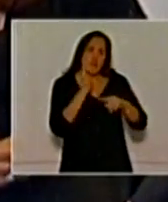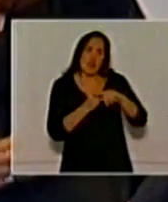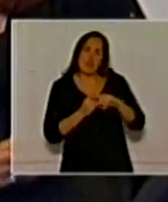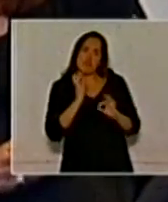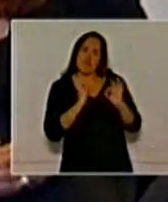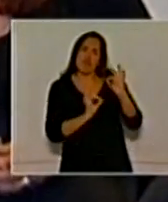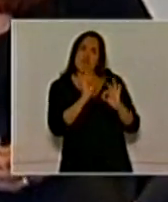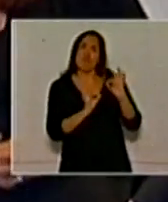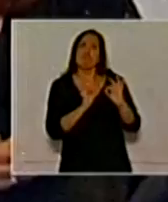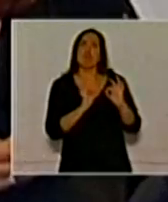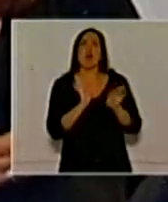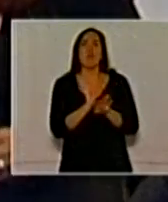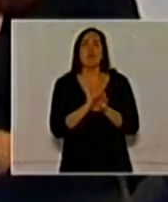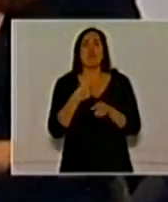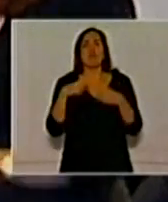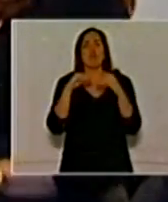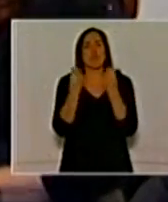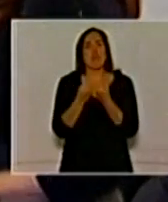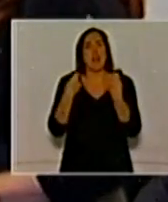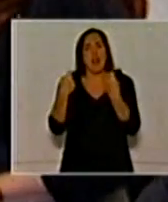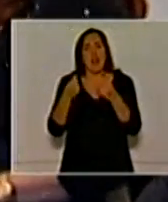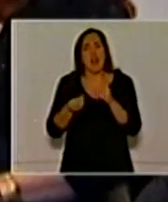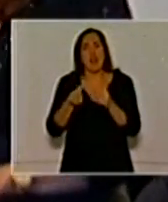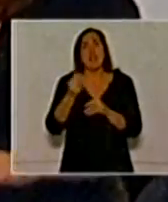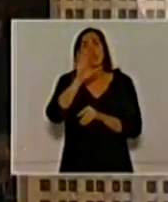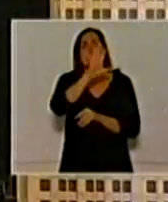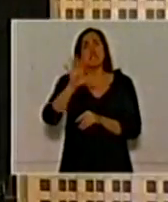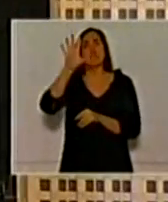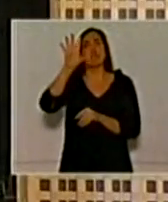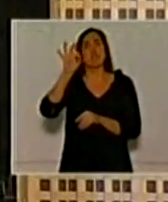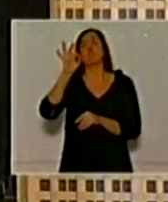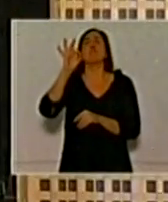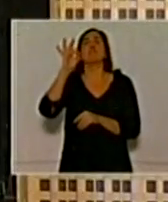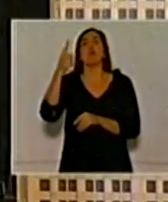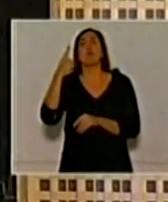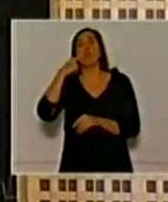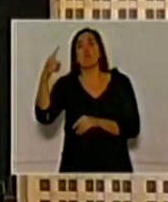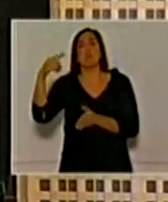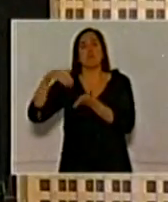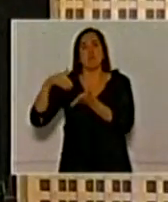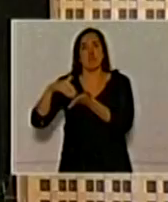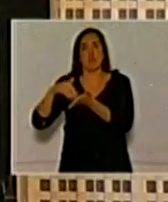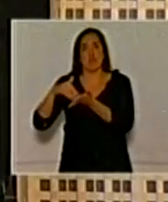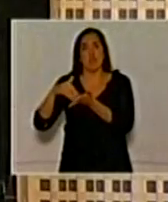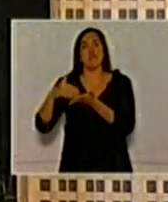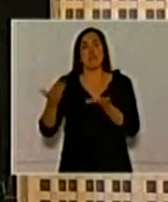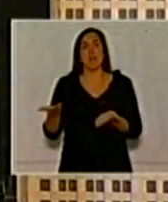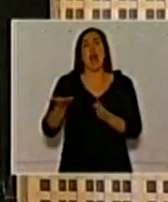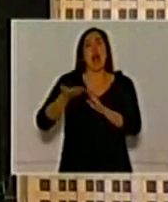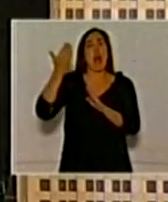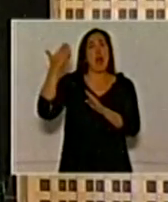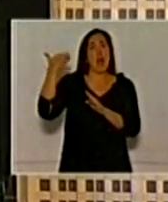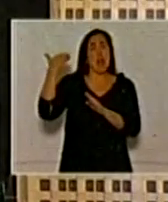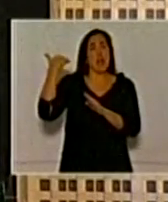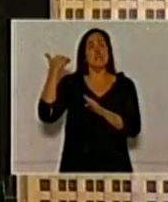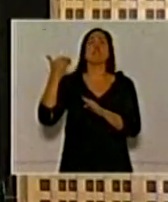estadísticamente esto va a significar un egreso aproximadamente de 551 millones, totalizando con lo que anteriormente teníamos